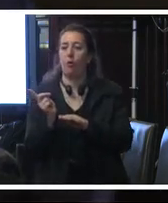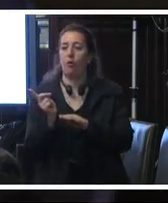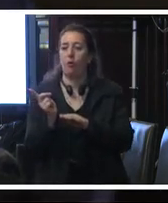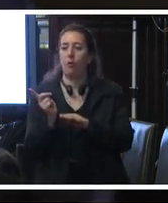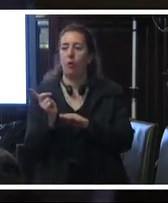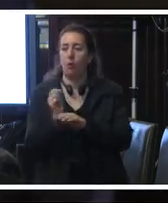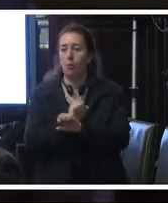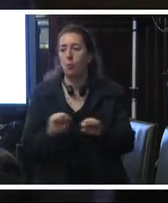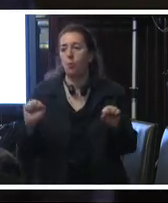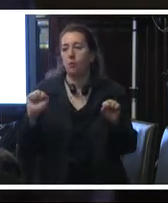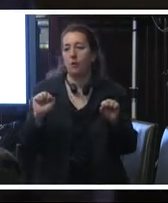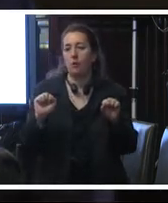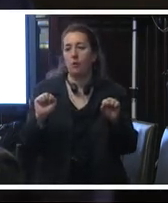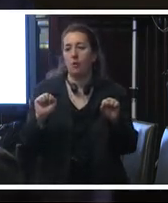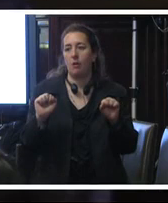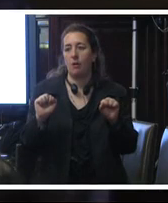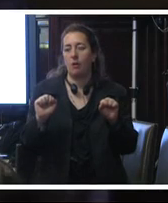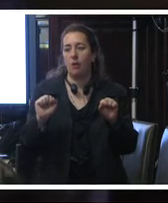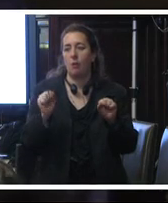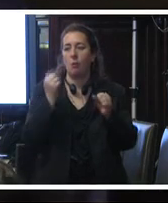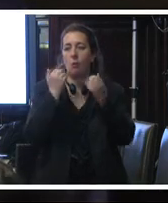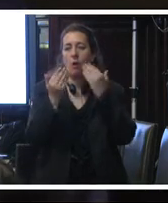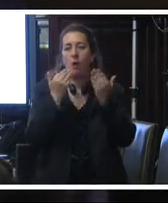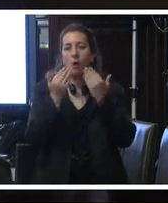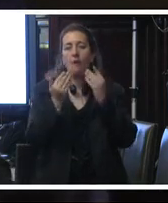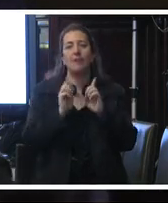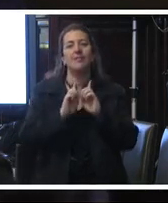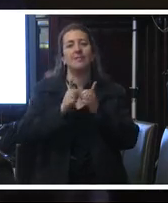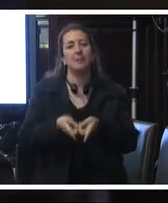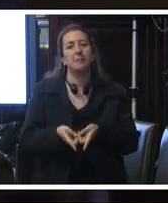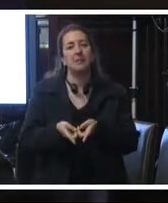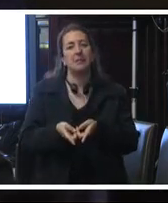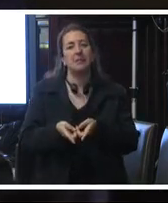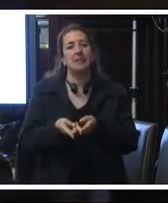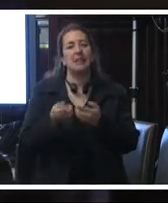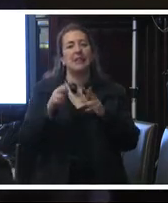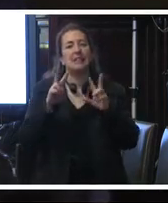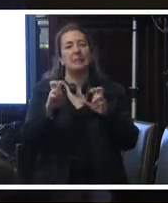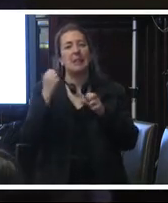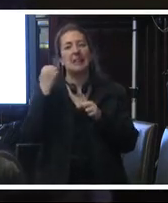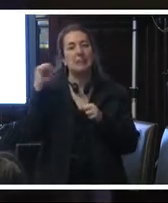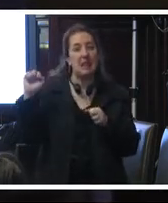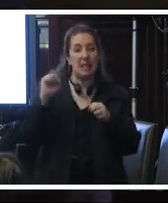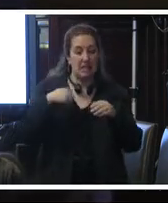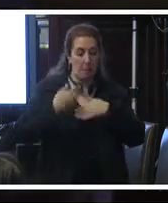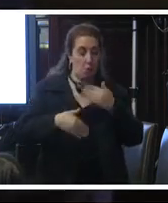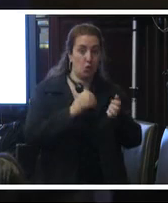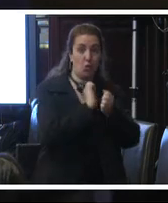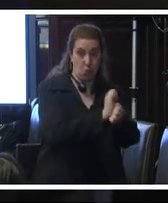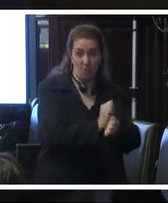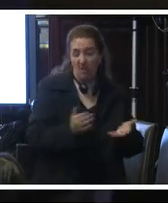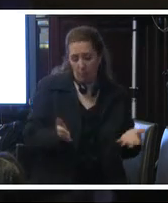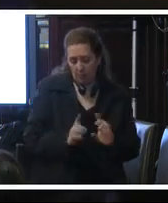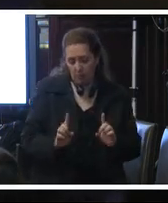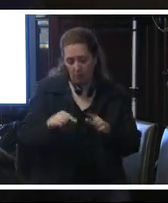el que nos pudieran, cuando hacen referencia de que también han sido criminalizadas, sino ahora con